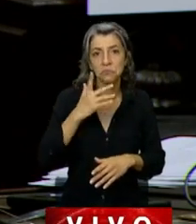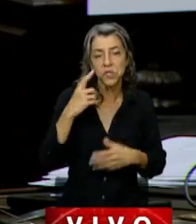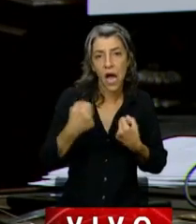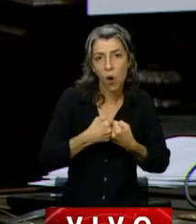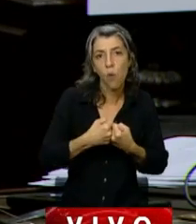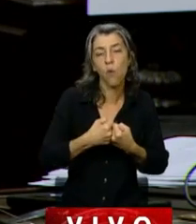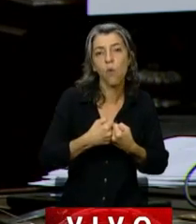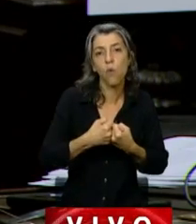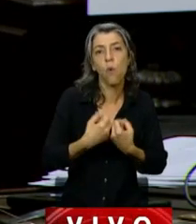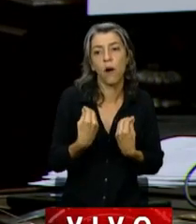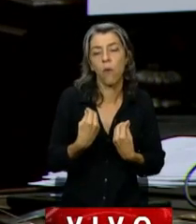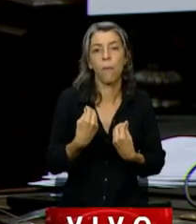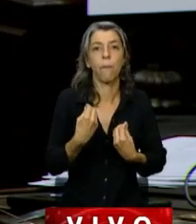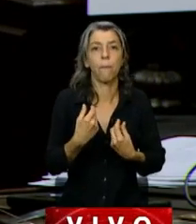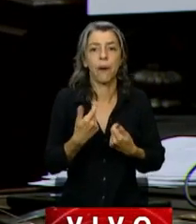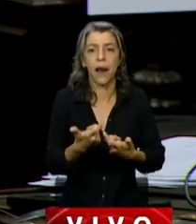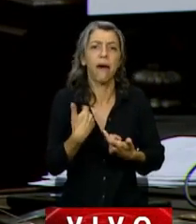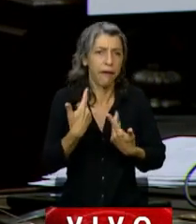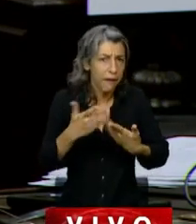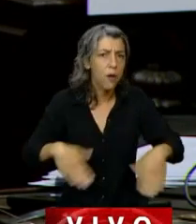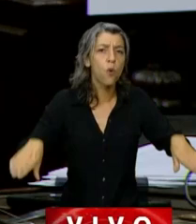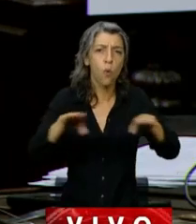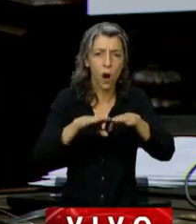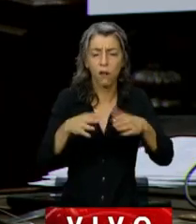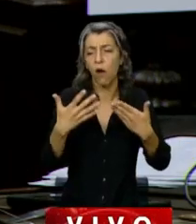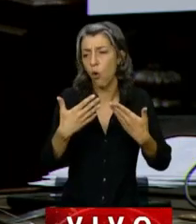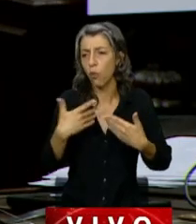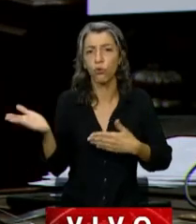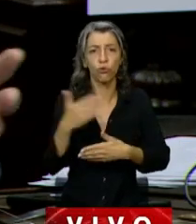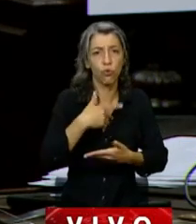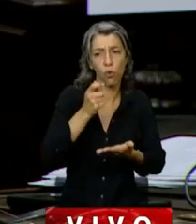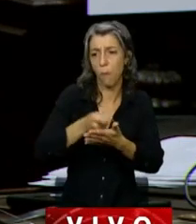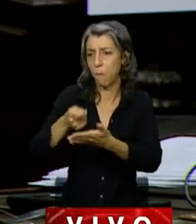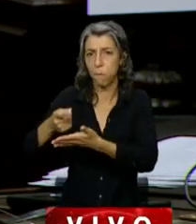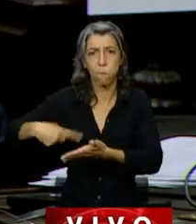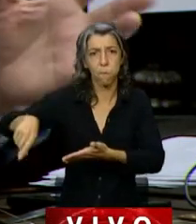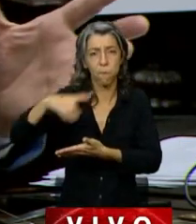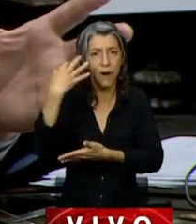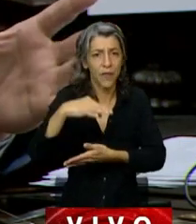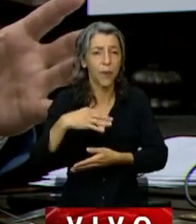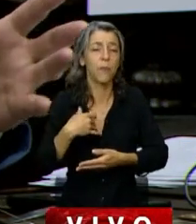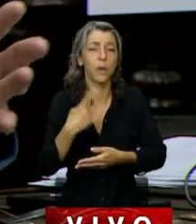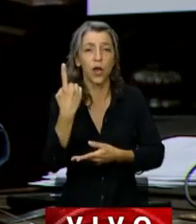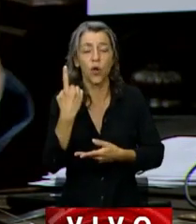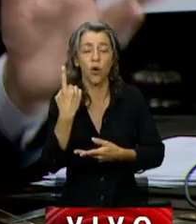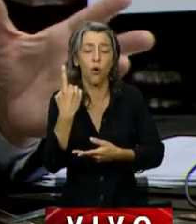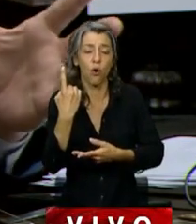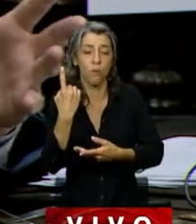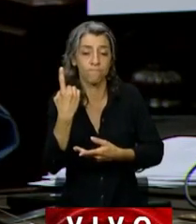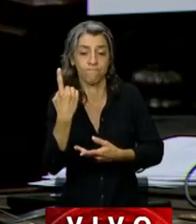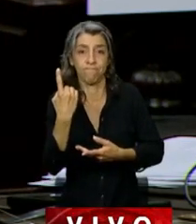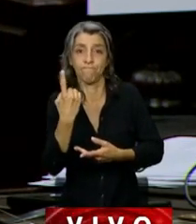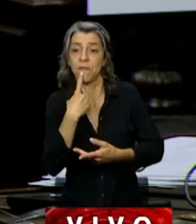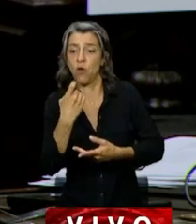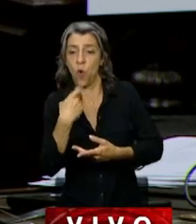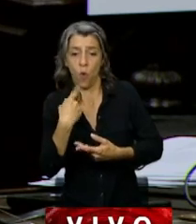con que se garantice el principio de igualdad, con que todos paguen igual, pero lo que vemos es que, por un lado, tenemos queremos que